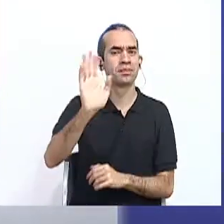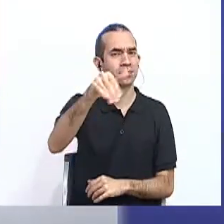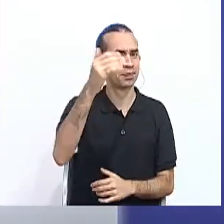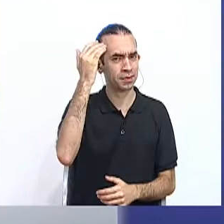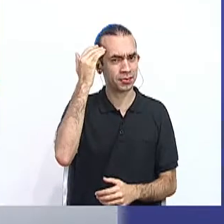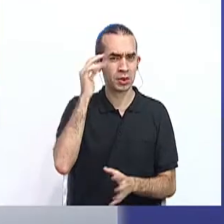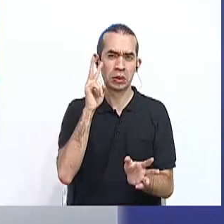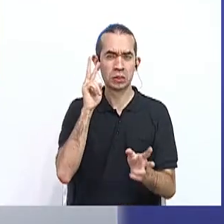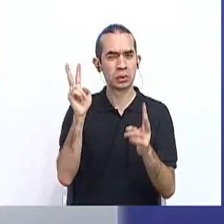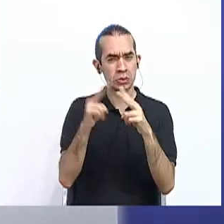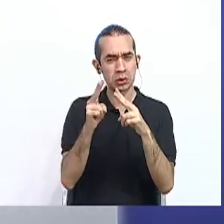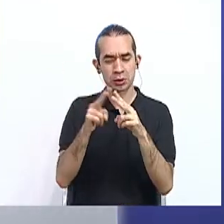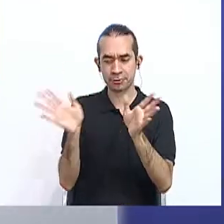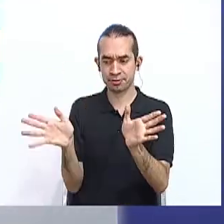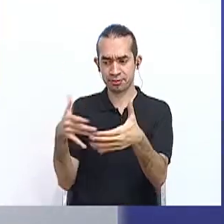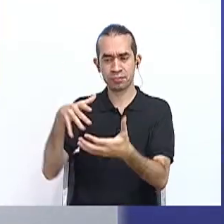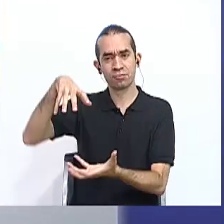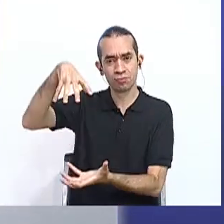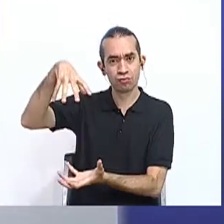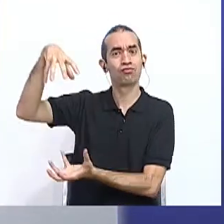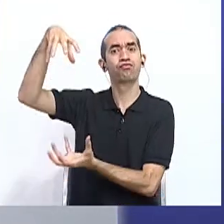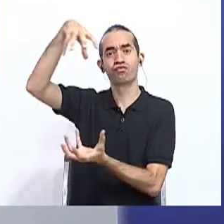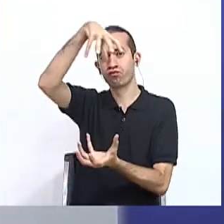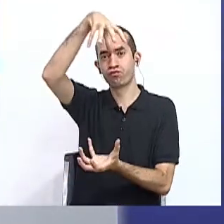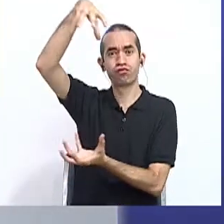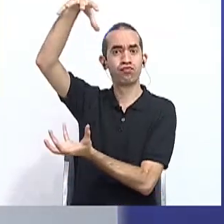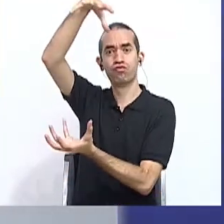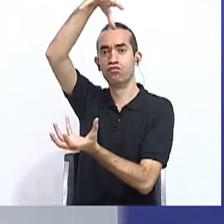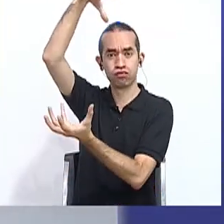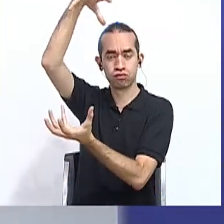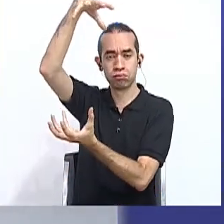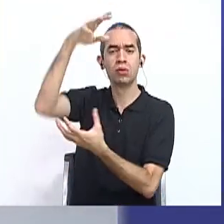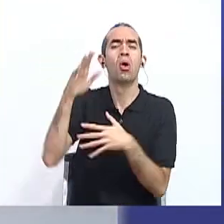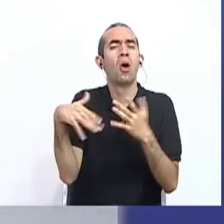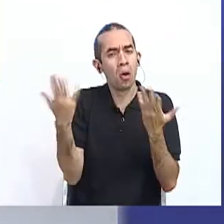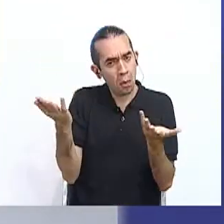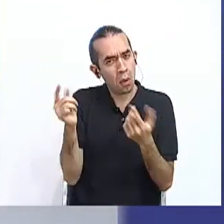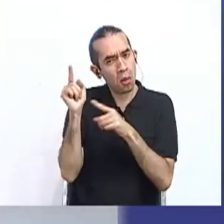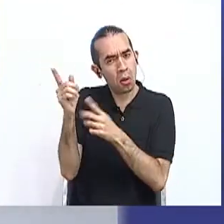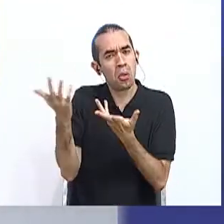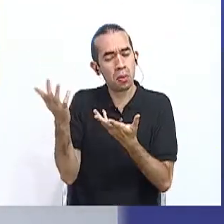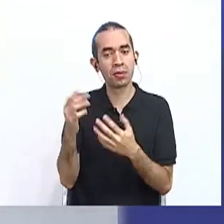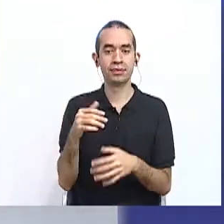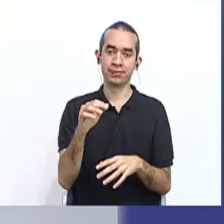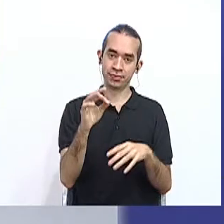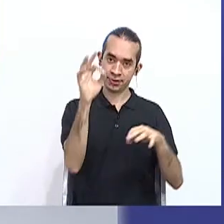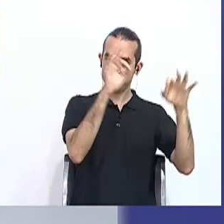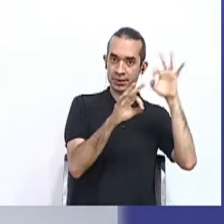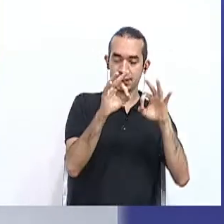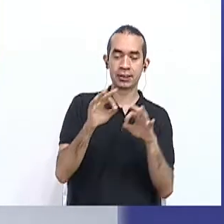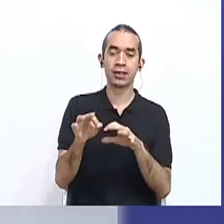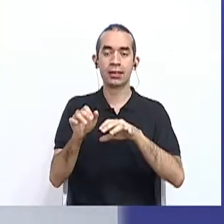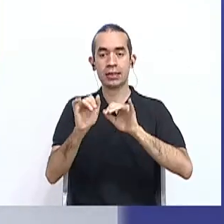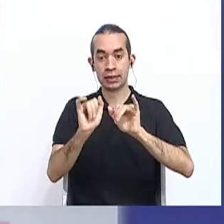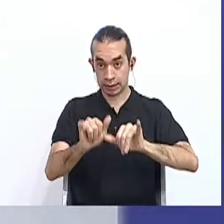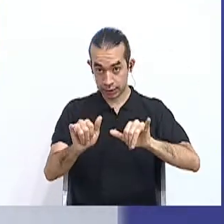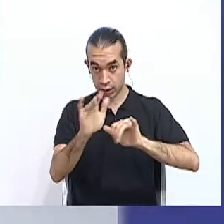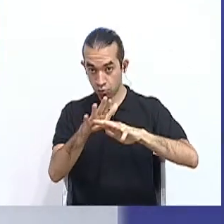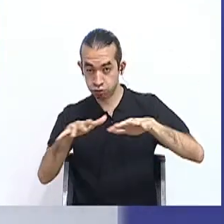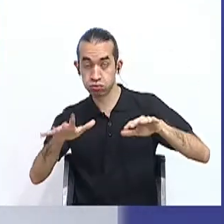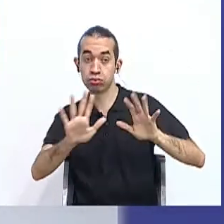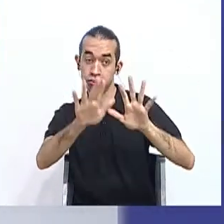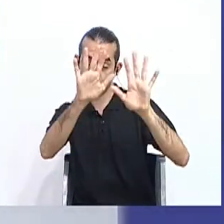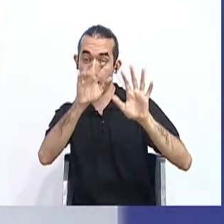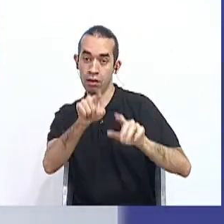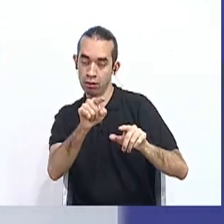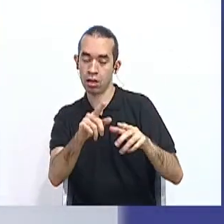globos aerostáticos. Muy bien, por medio de los principios de la física y de la hidrostática, basándonos en la densidad